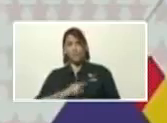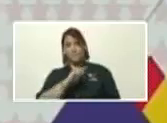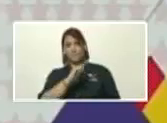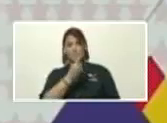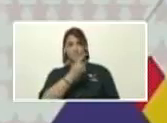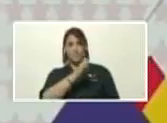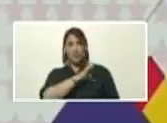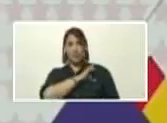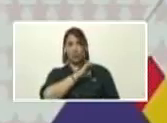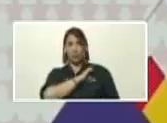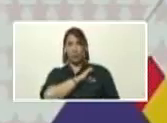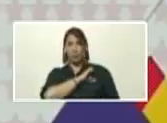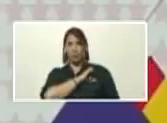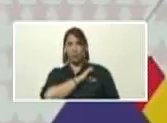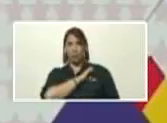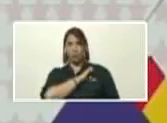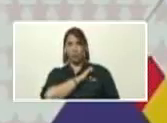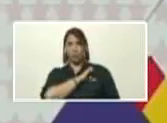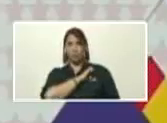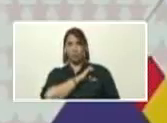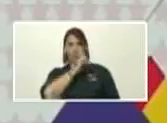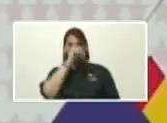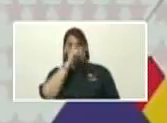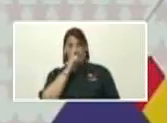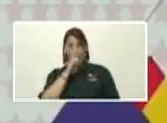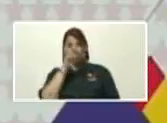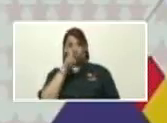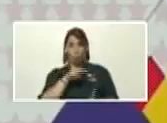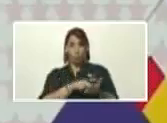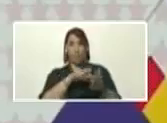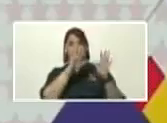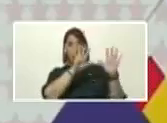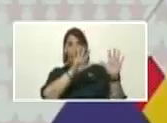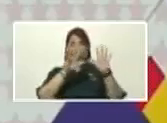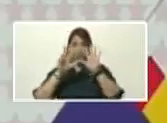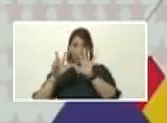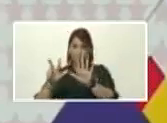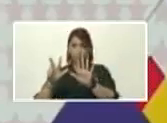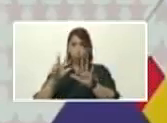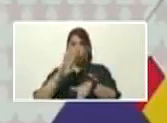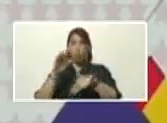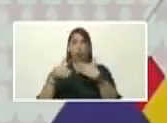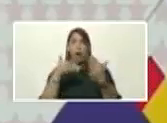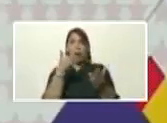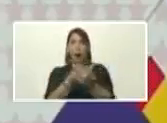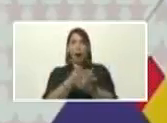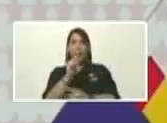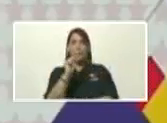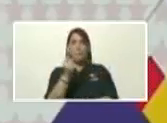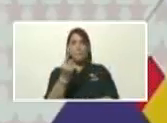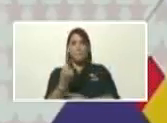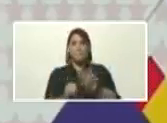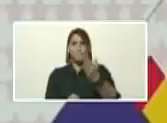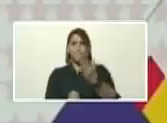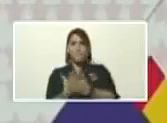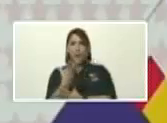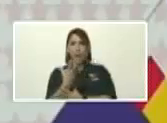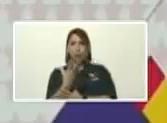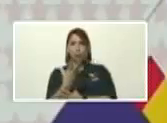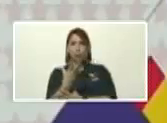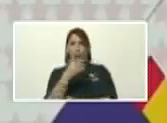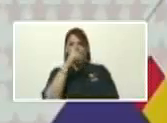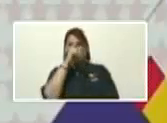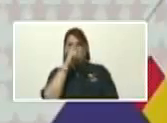1 de enero... del año 2018 hasta el 1 de mayo del